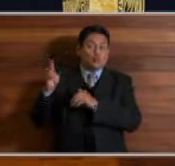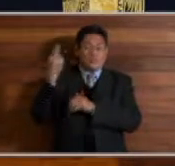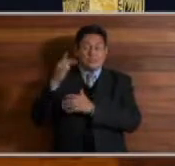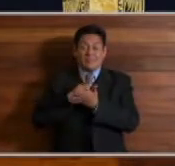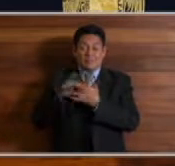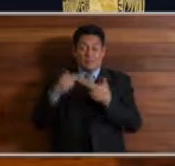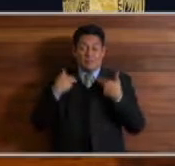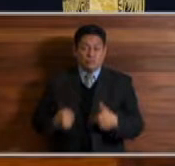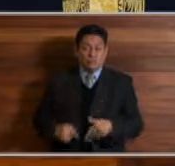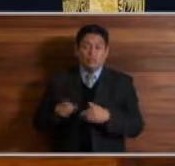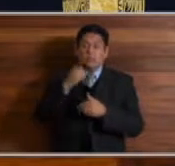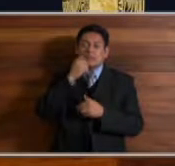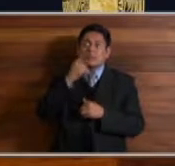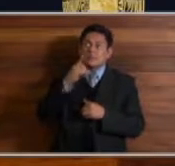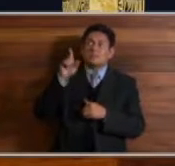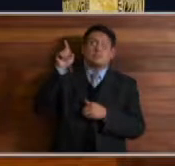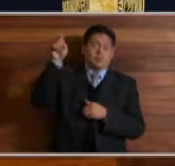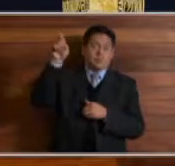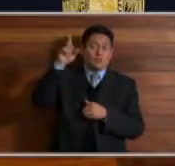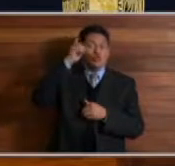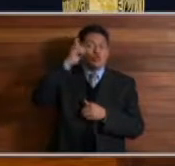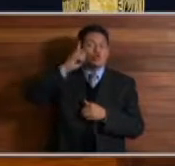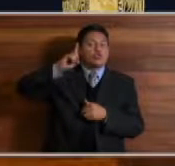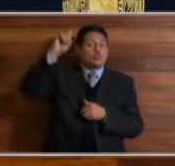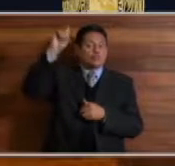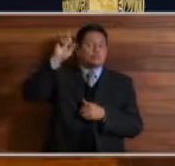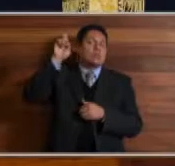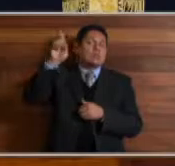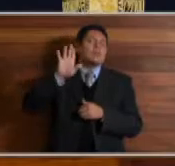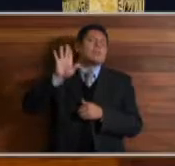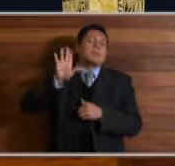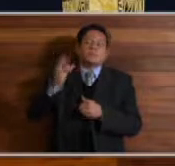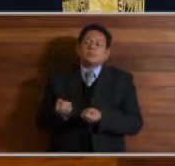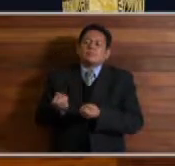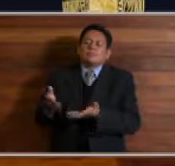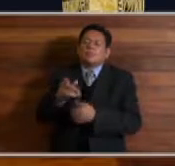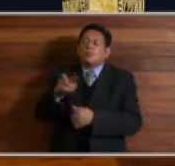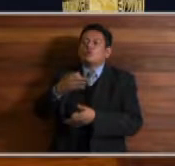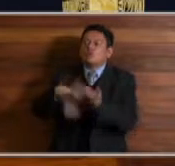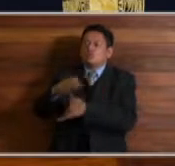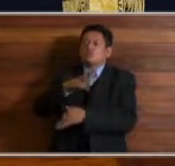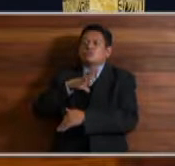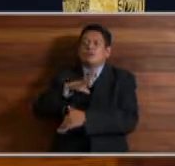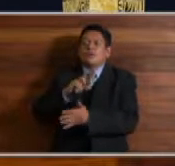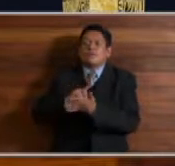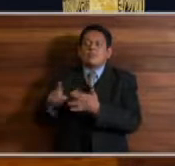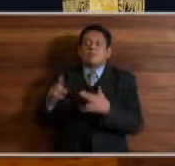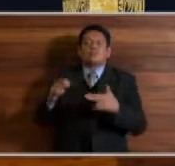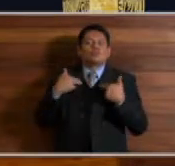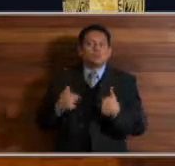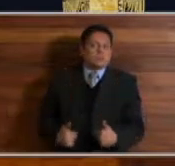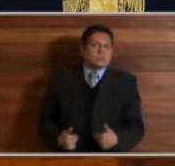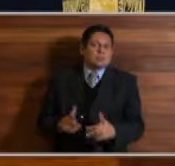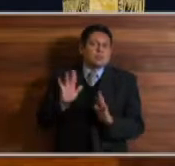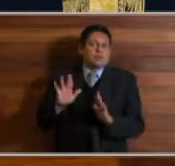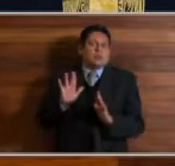a Dios. Somos nosotros que declaramos nuestro a derecho. Y yo creo que